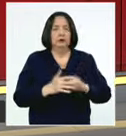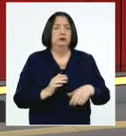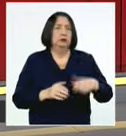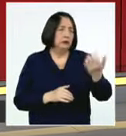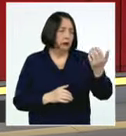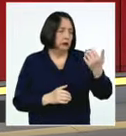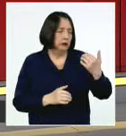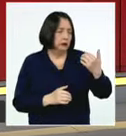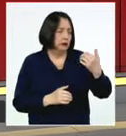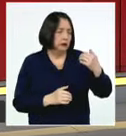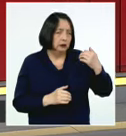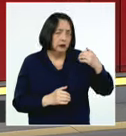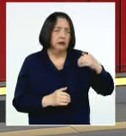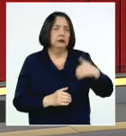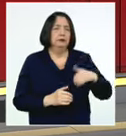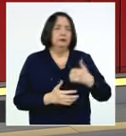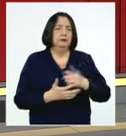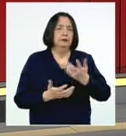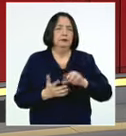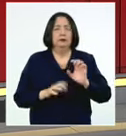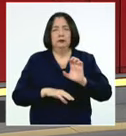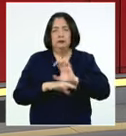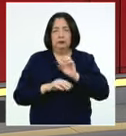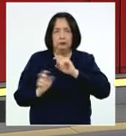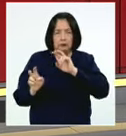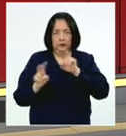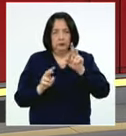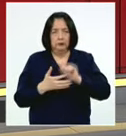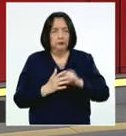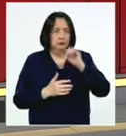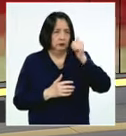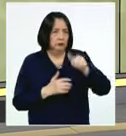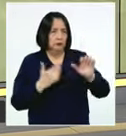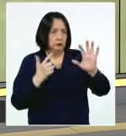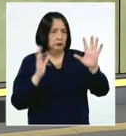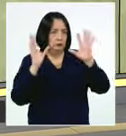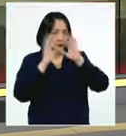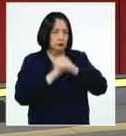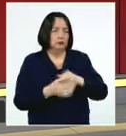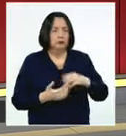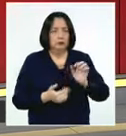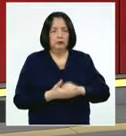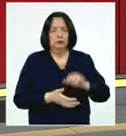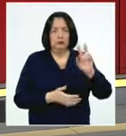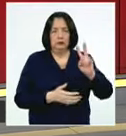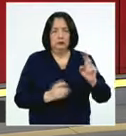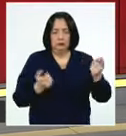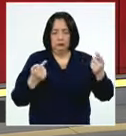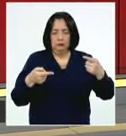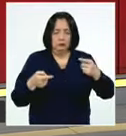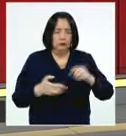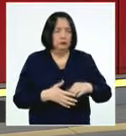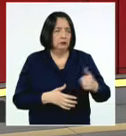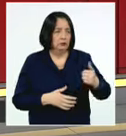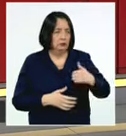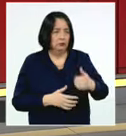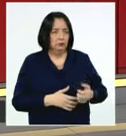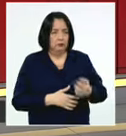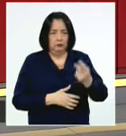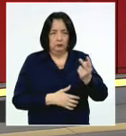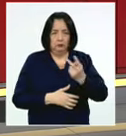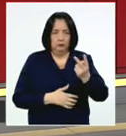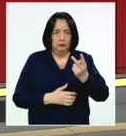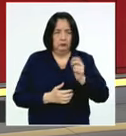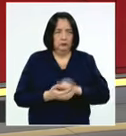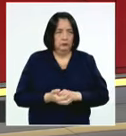y Ecuador por lo que viene mostrando el conjunto norteño. Mañana 8 de la noche, Venezuela-Canadá. Impresionante, ¿no? Que de dos selecciones que